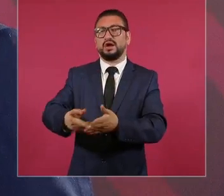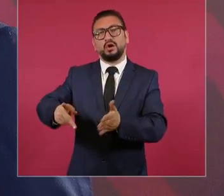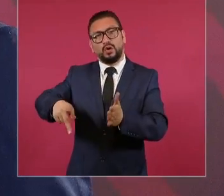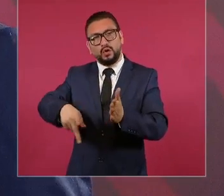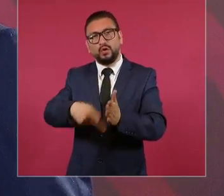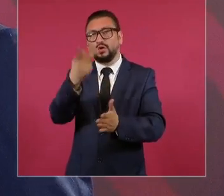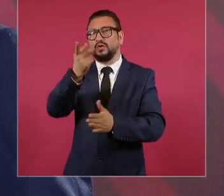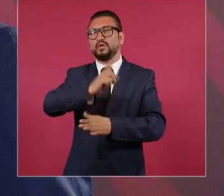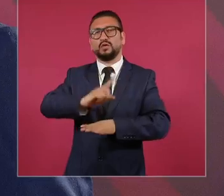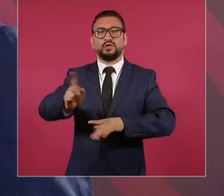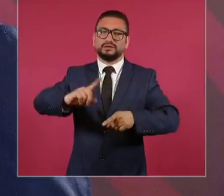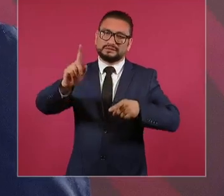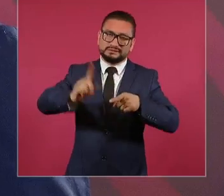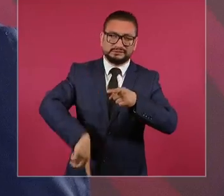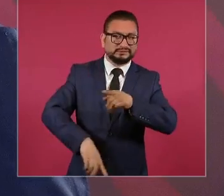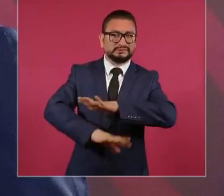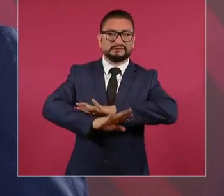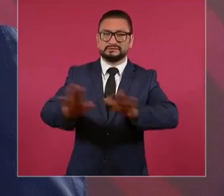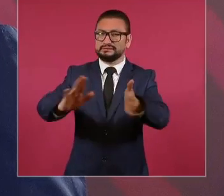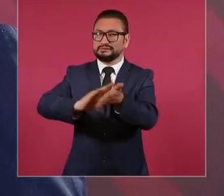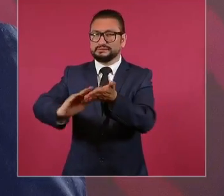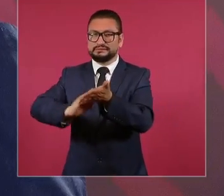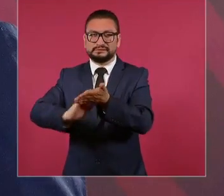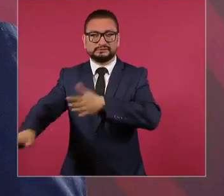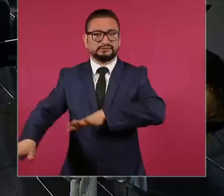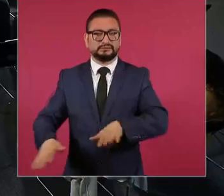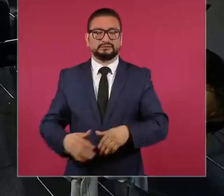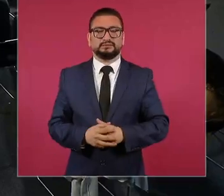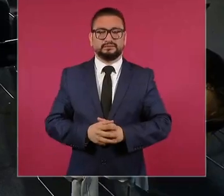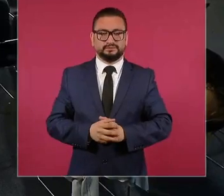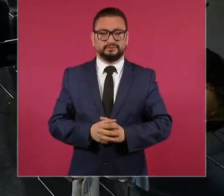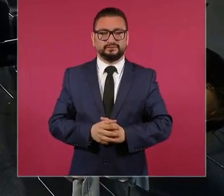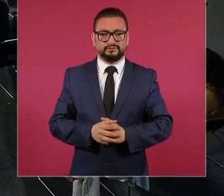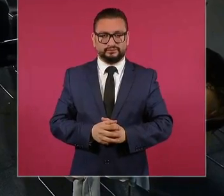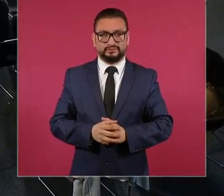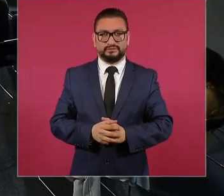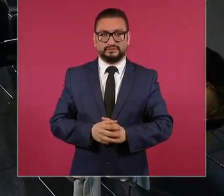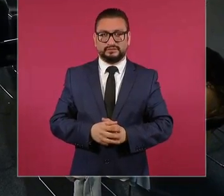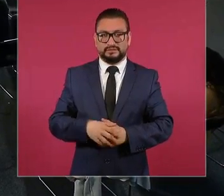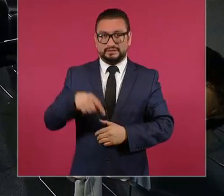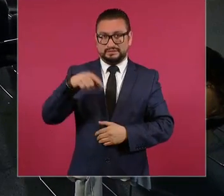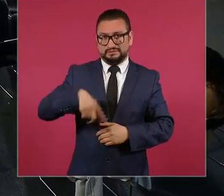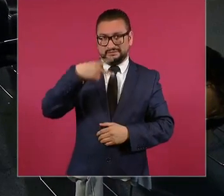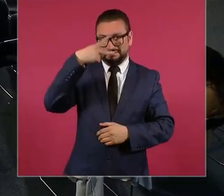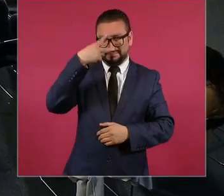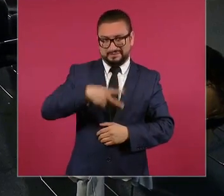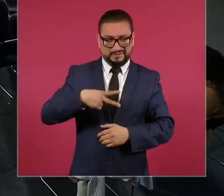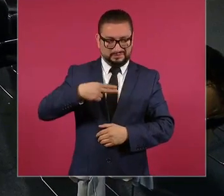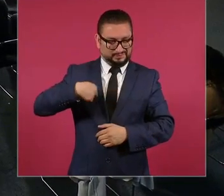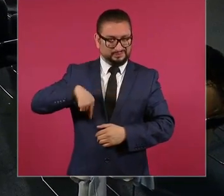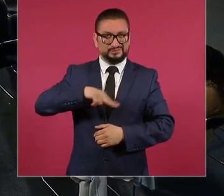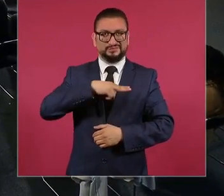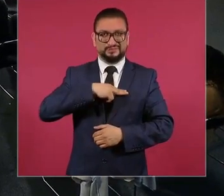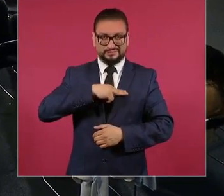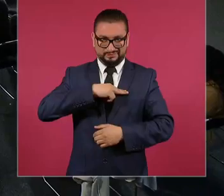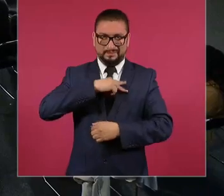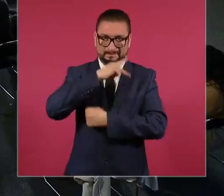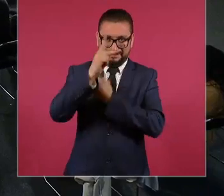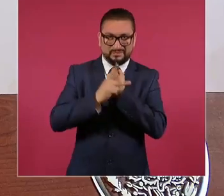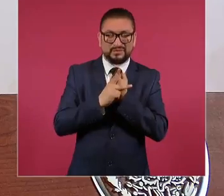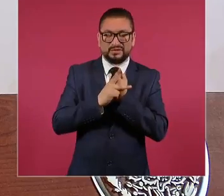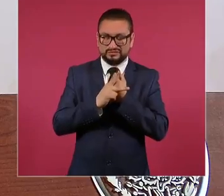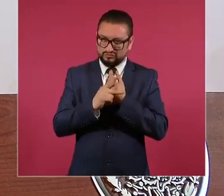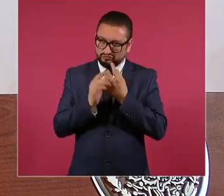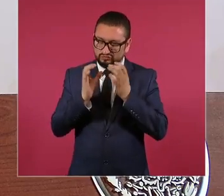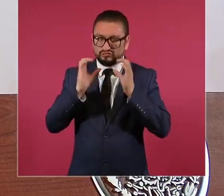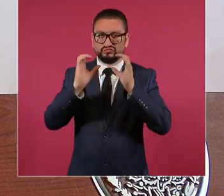eliminarlas, desterrarlas de nuestro país. Y hay que tener confianza